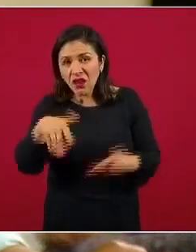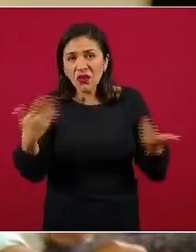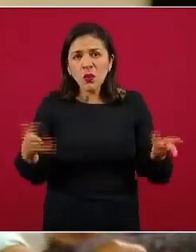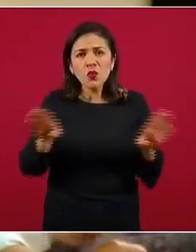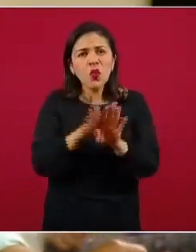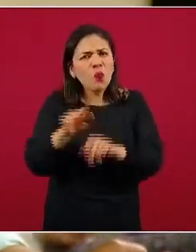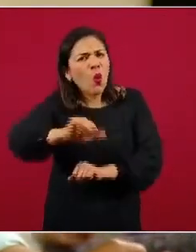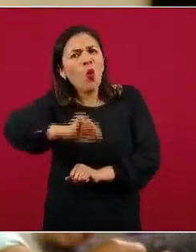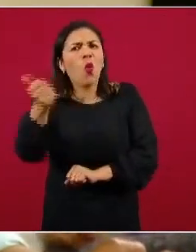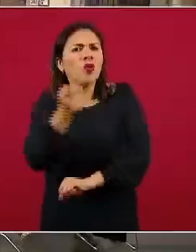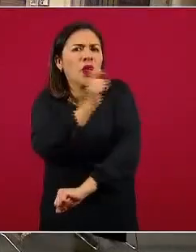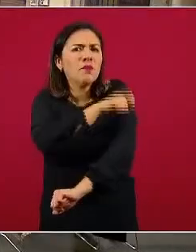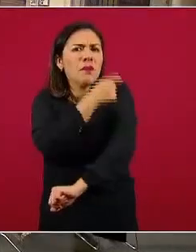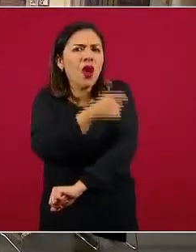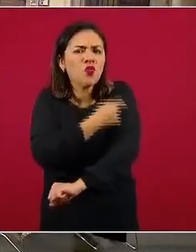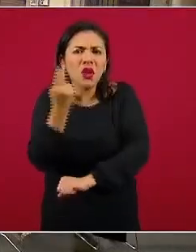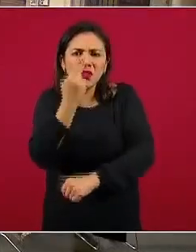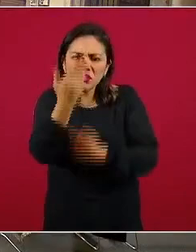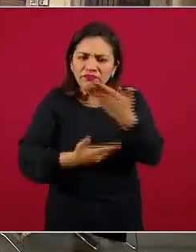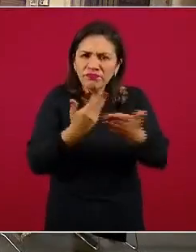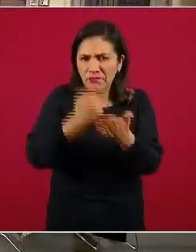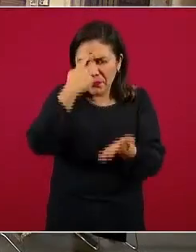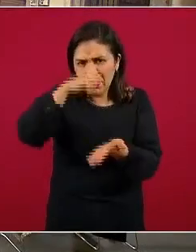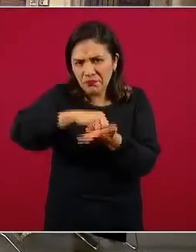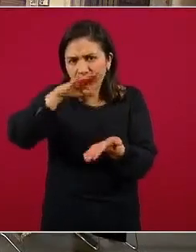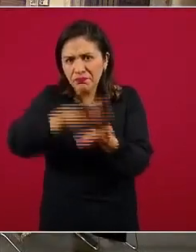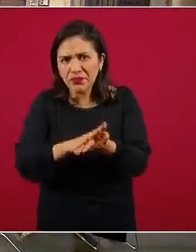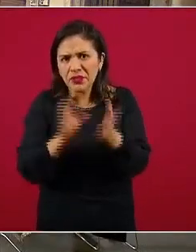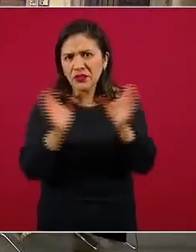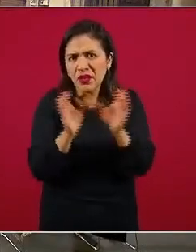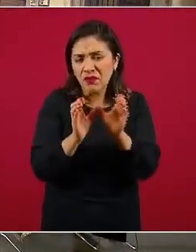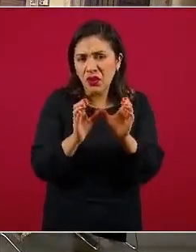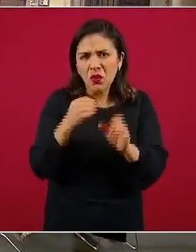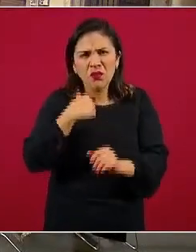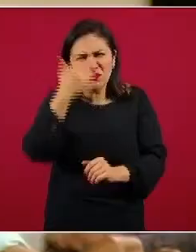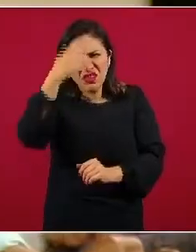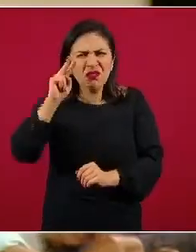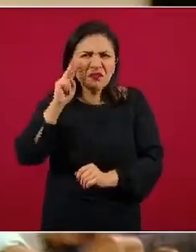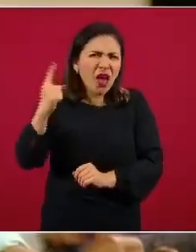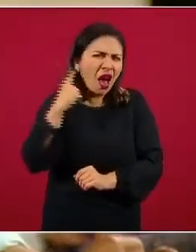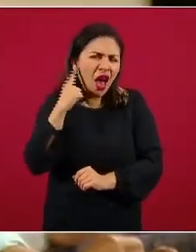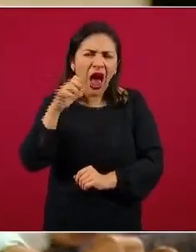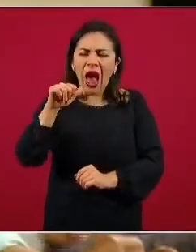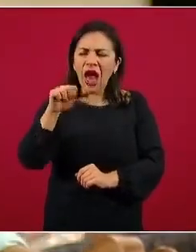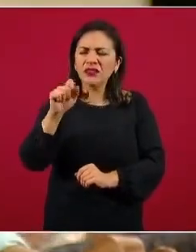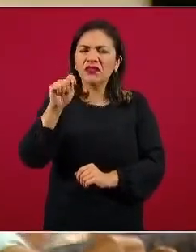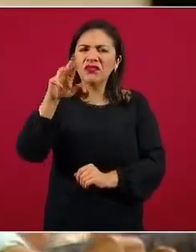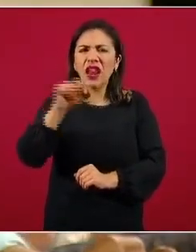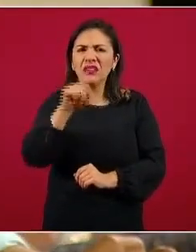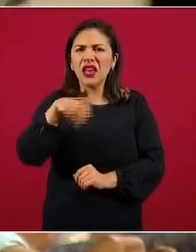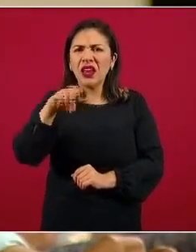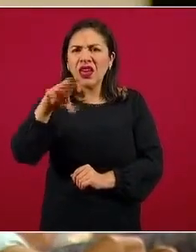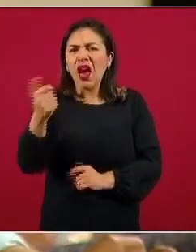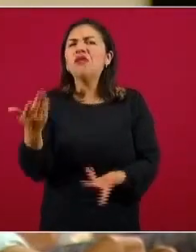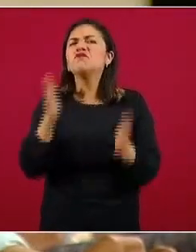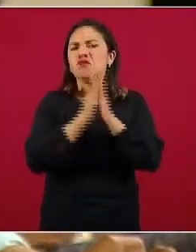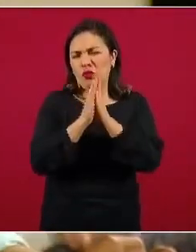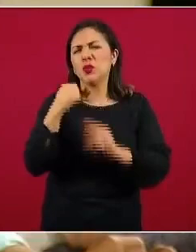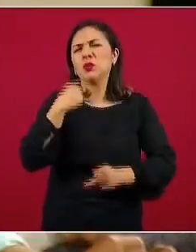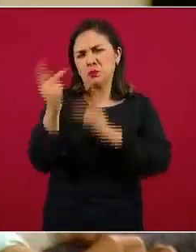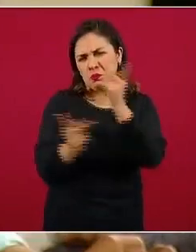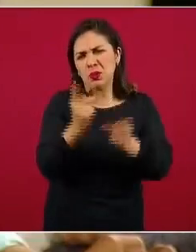otra vacuna que está solicitando su registro, tengo entendido que AstraZeneca, pero bueno, por favor, esas serían